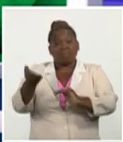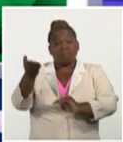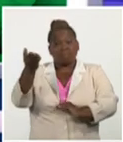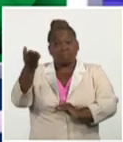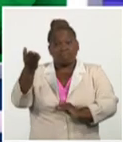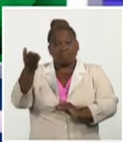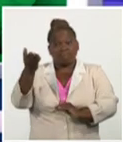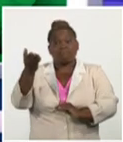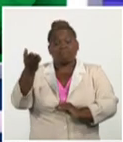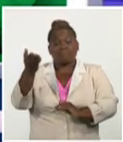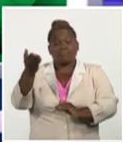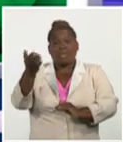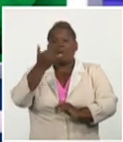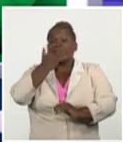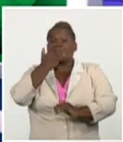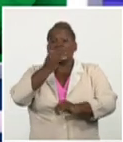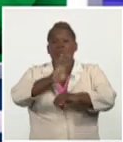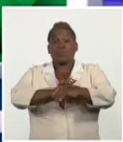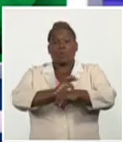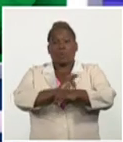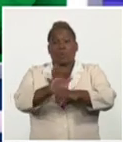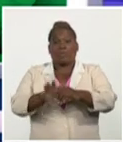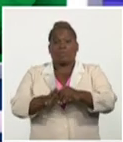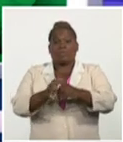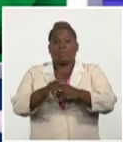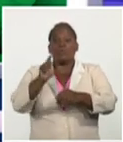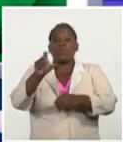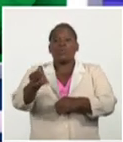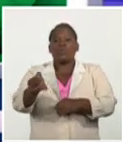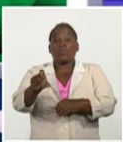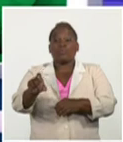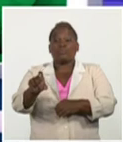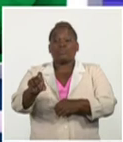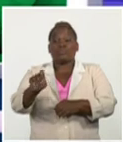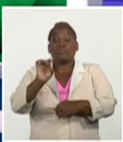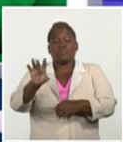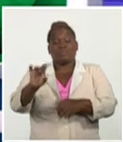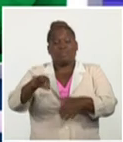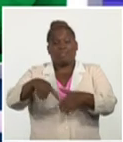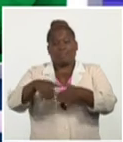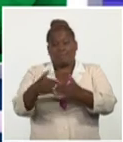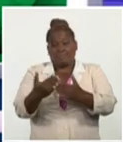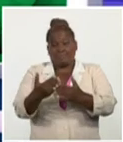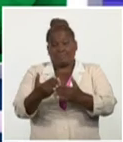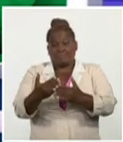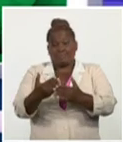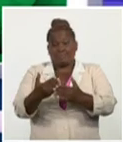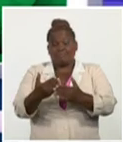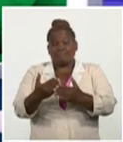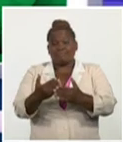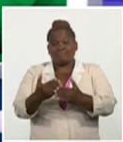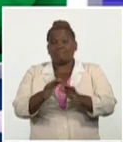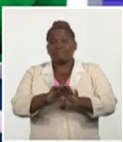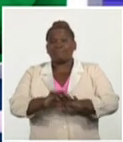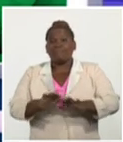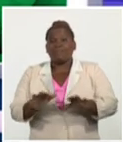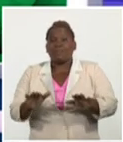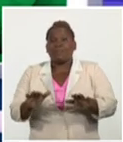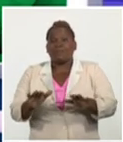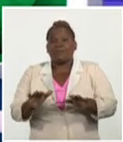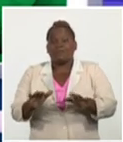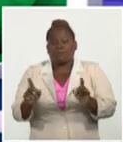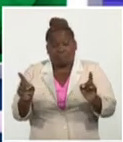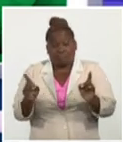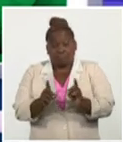de COVID-19 en los últimos 15 días. De esta forma y de manera